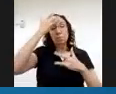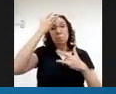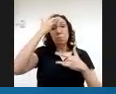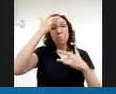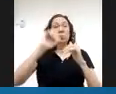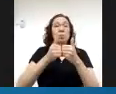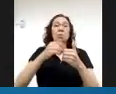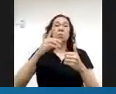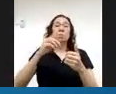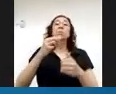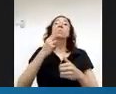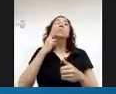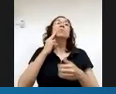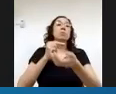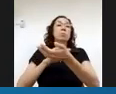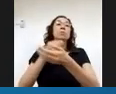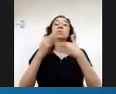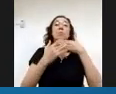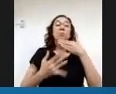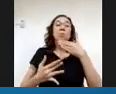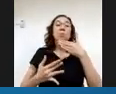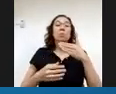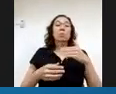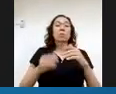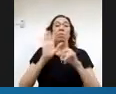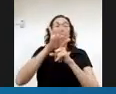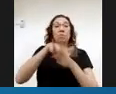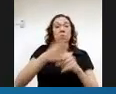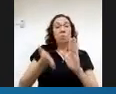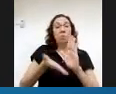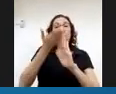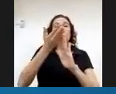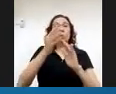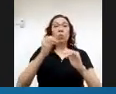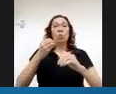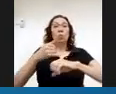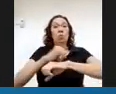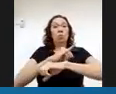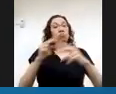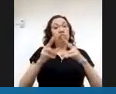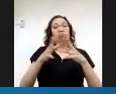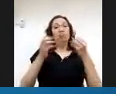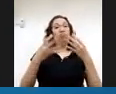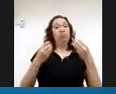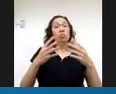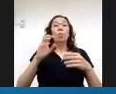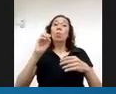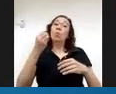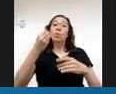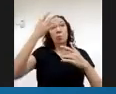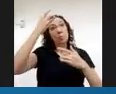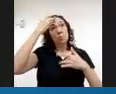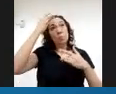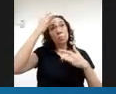como diabetes, hipertensión, obesidad o alguna otra enfermedad